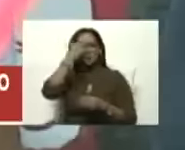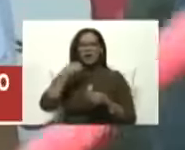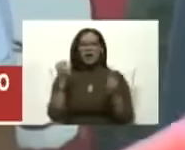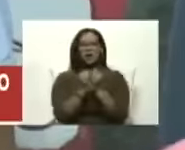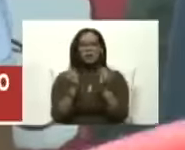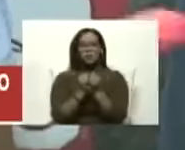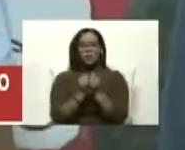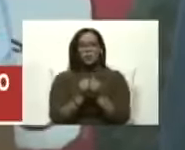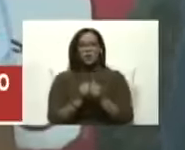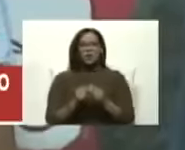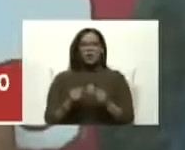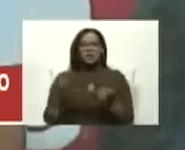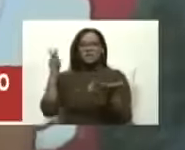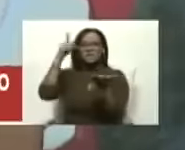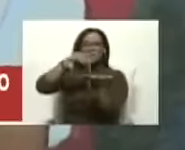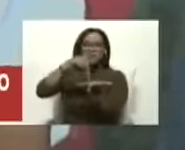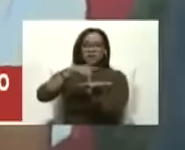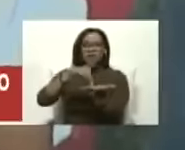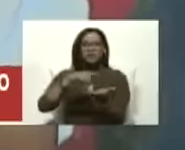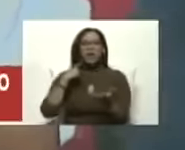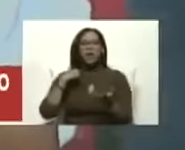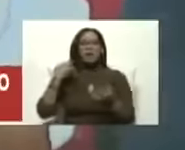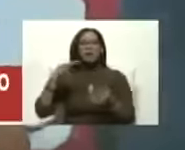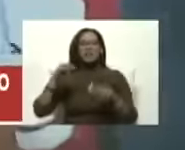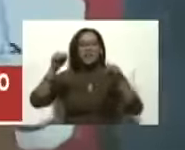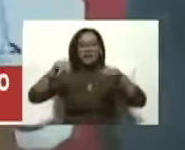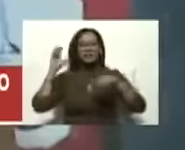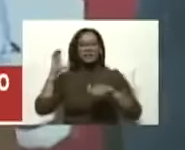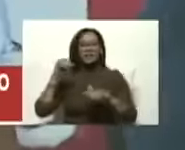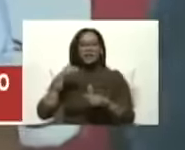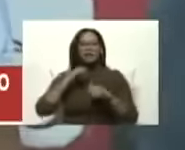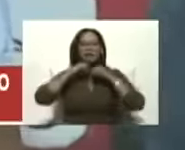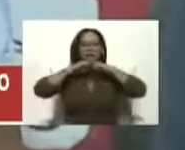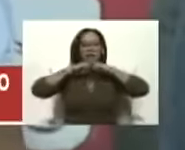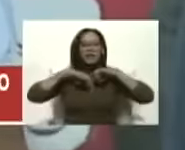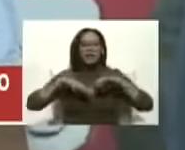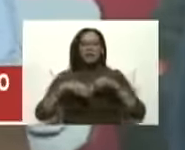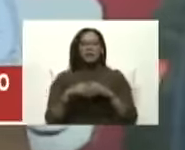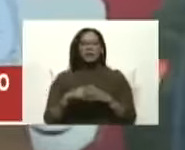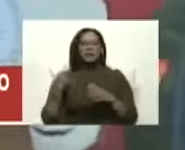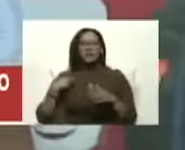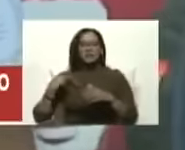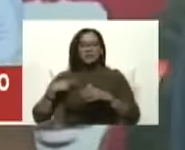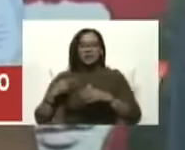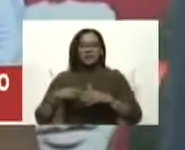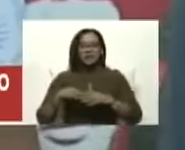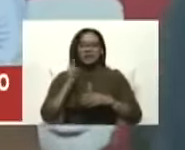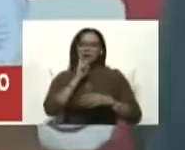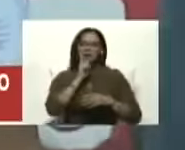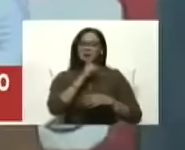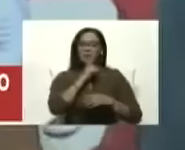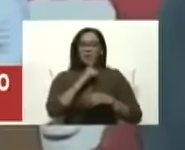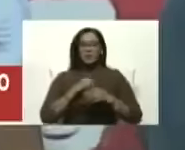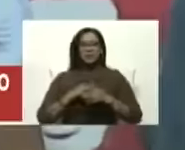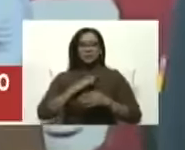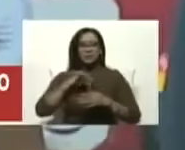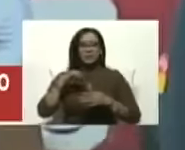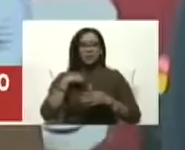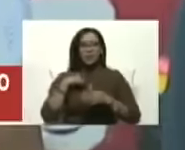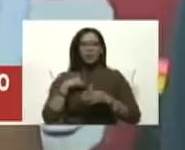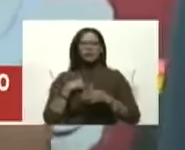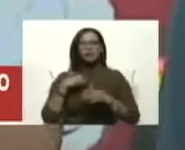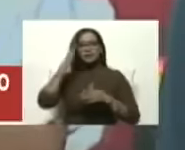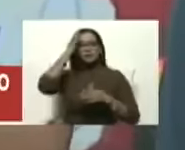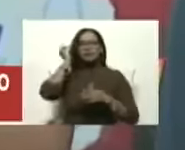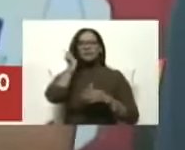se atrevan a venir a Guatire, a este estado sagrado que lleva el nombre de nuestro gran